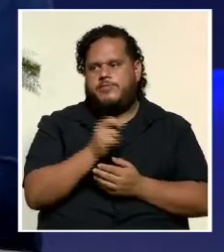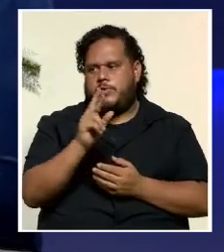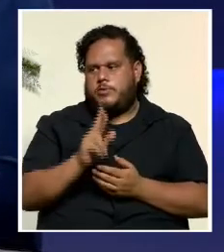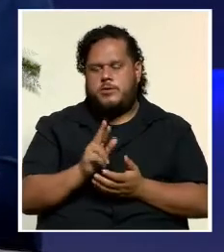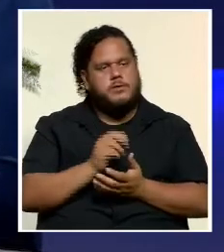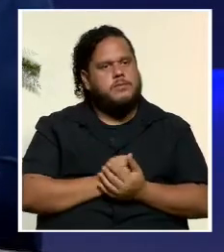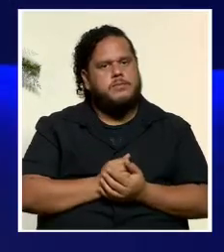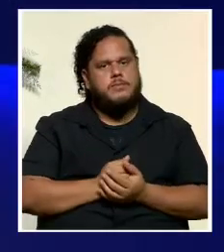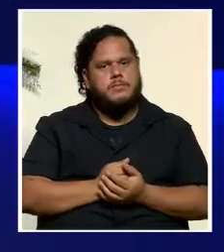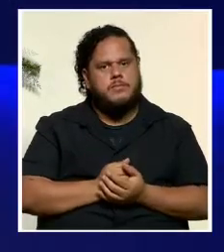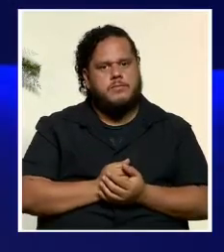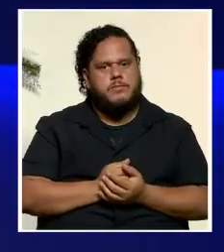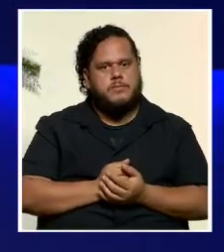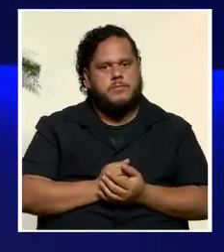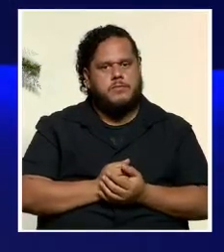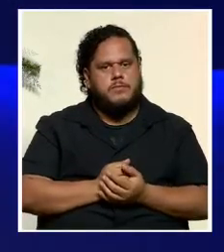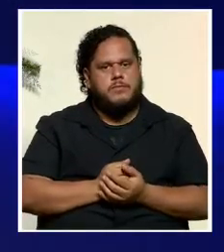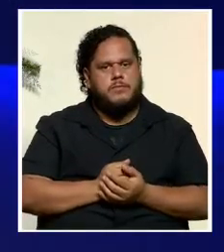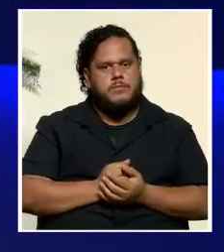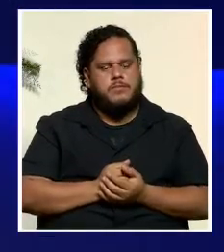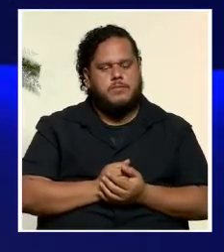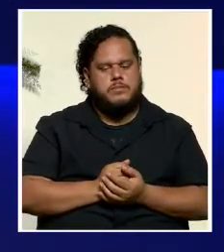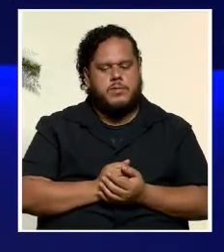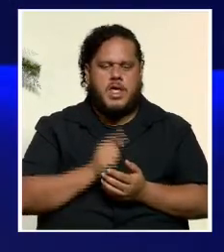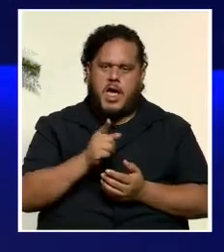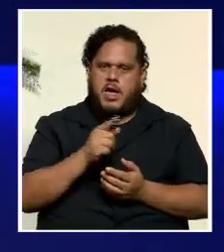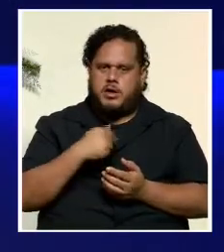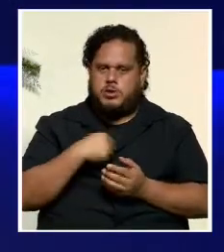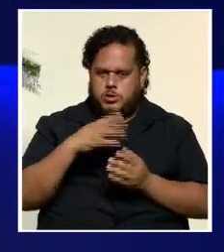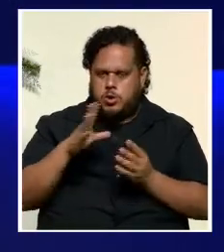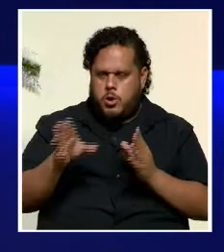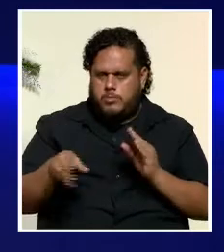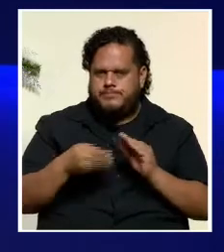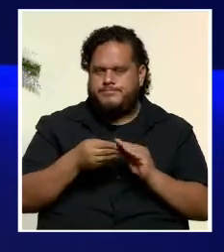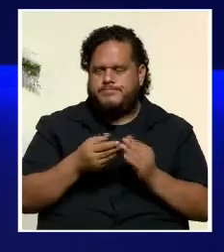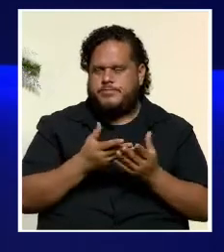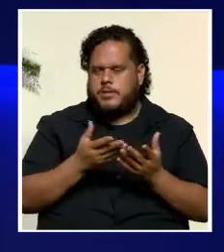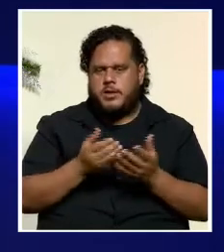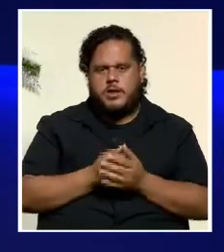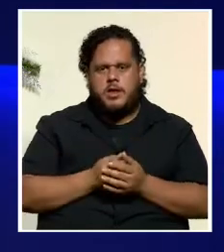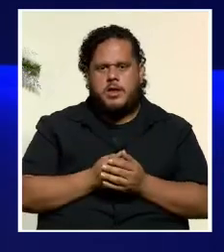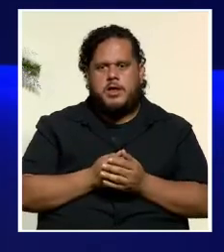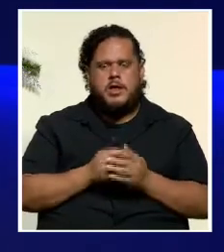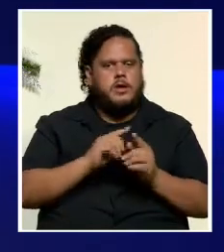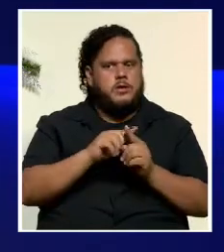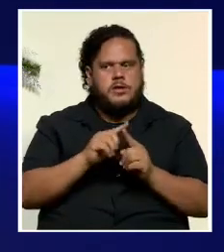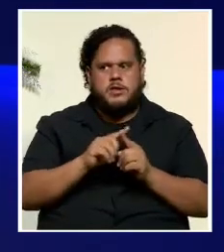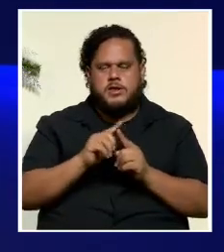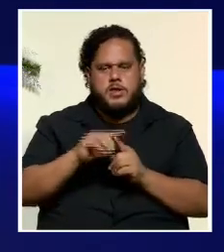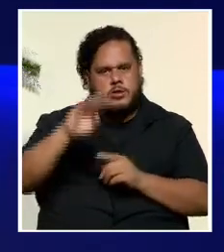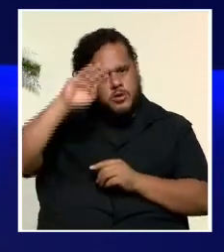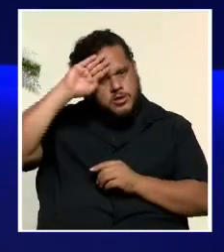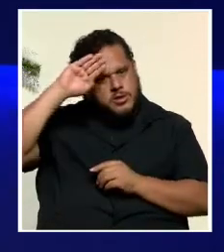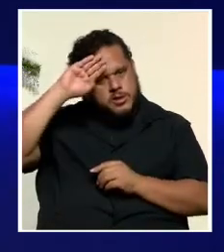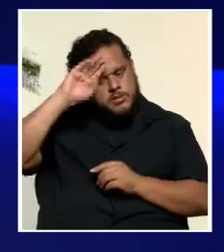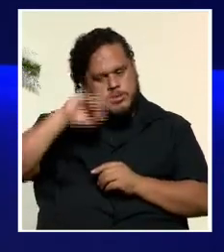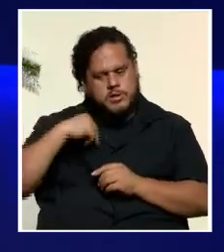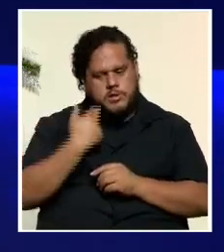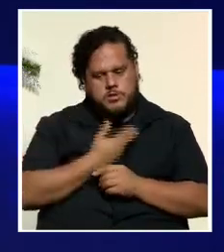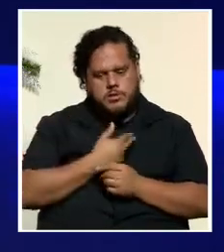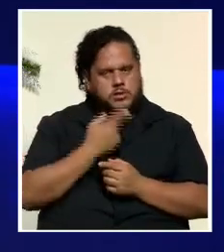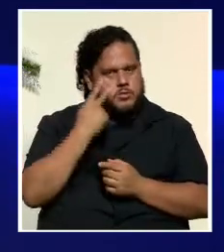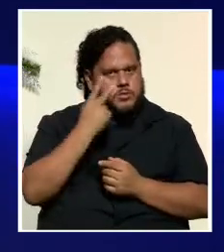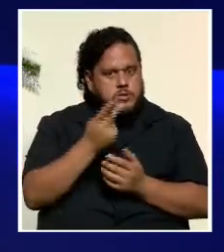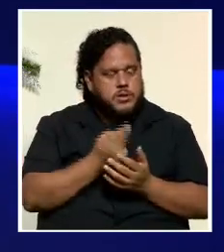costarricense. Ahí nada más acoto los distintos síntomas que hemos visto en